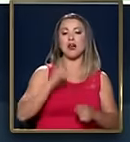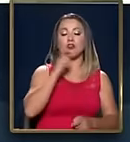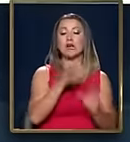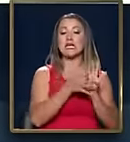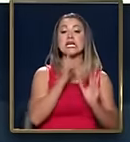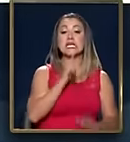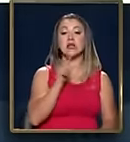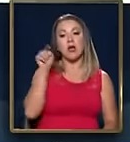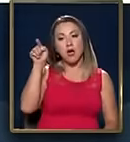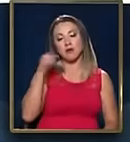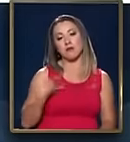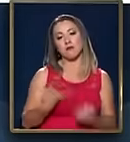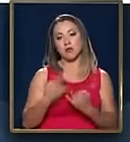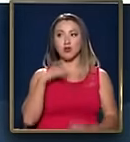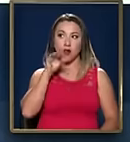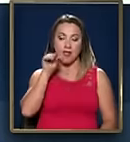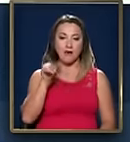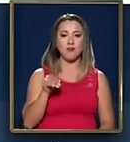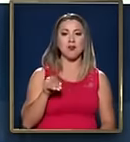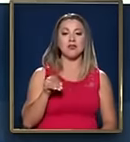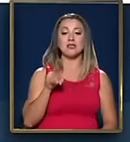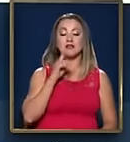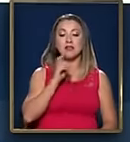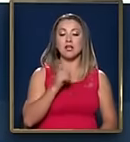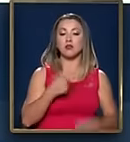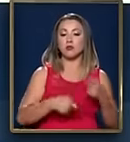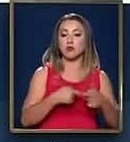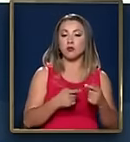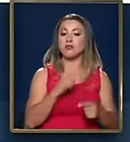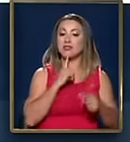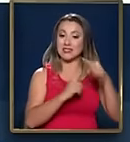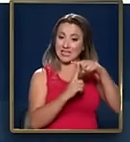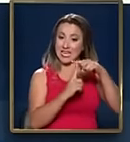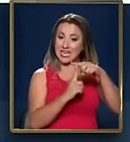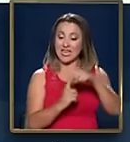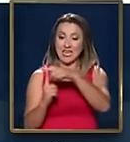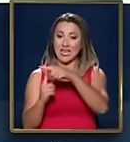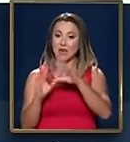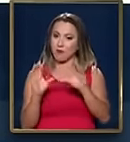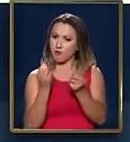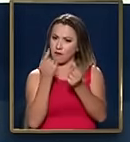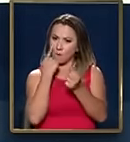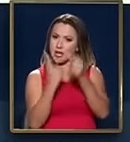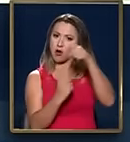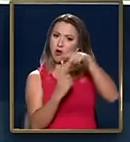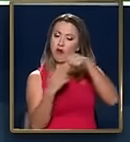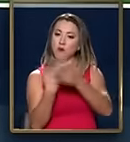quién? A esta amiga que yo le hablo, que llevaba una T de cobre y le mostró lo rentable que era el metal. Entonces,